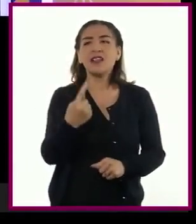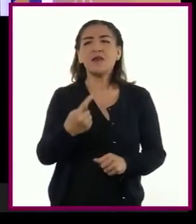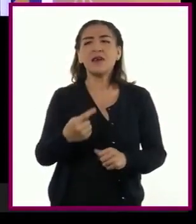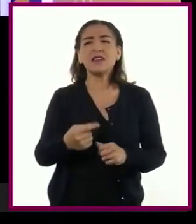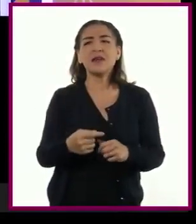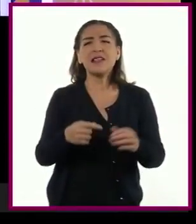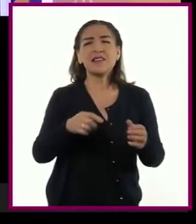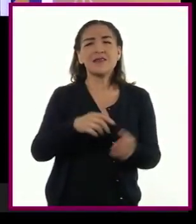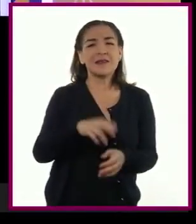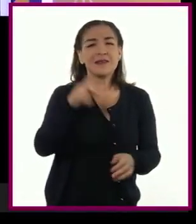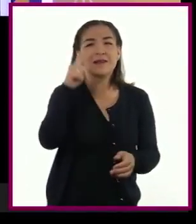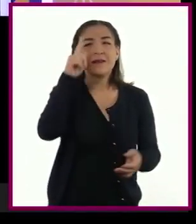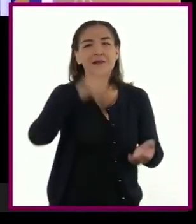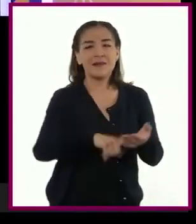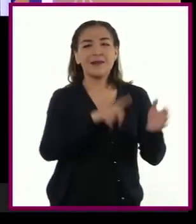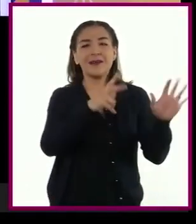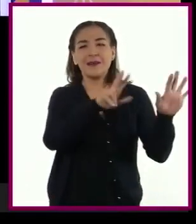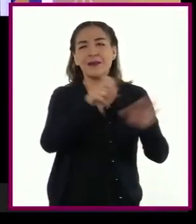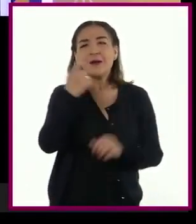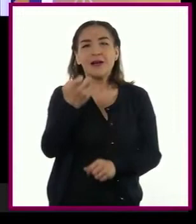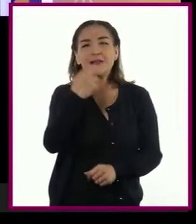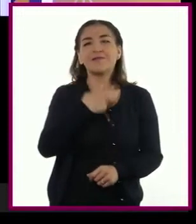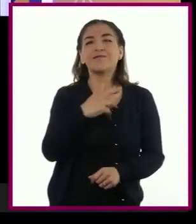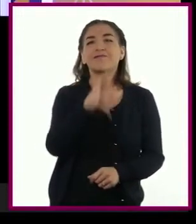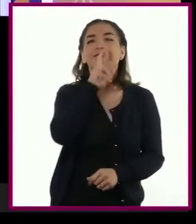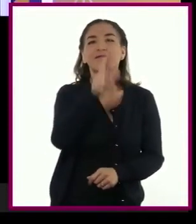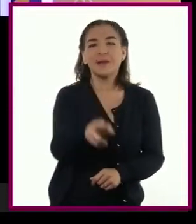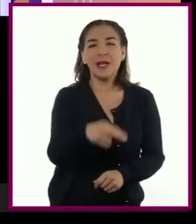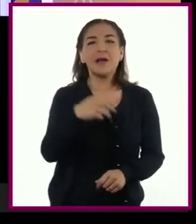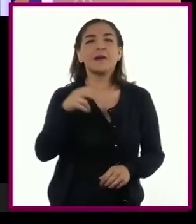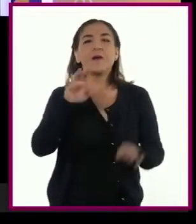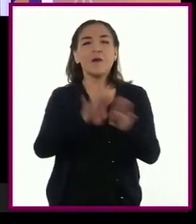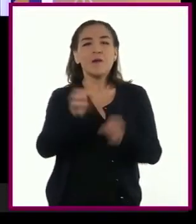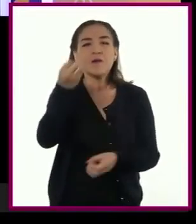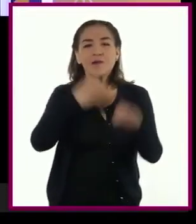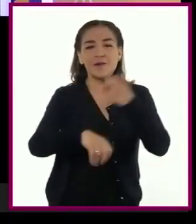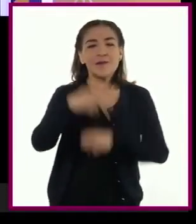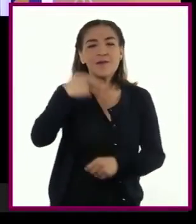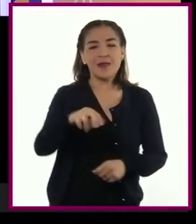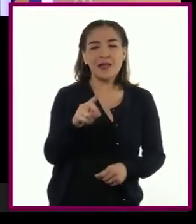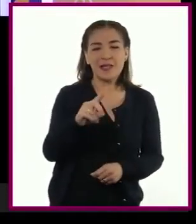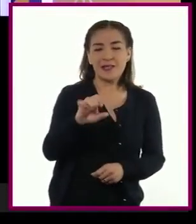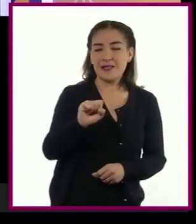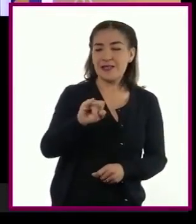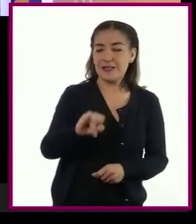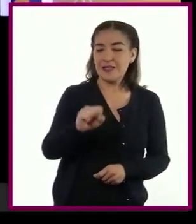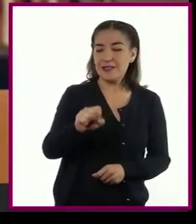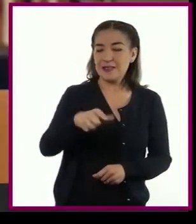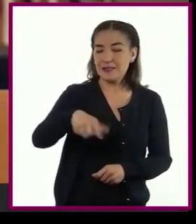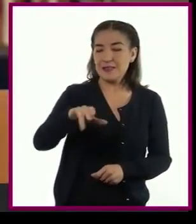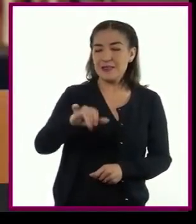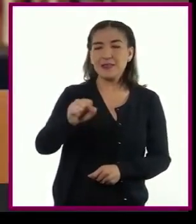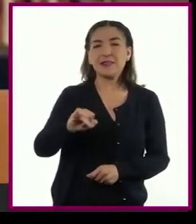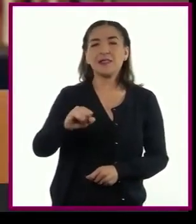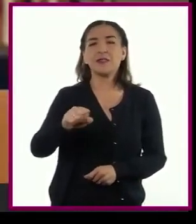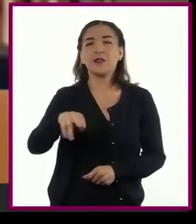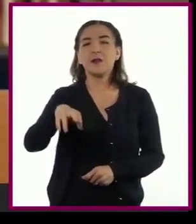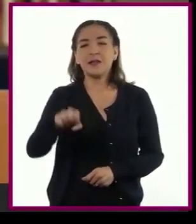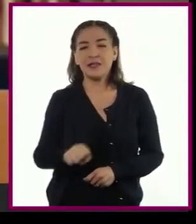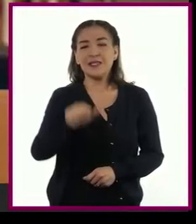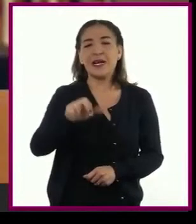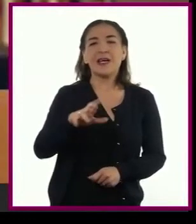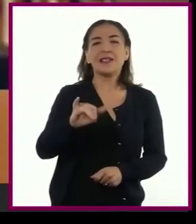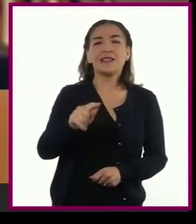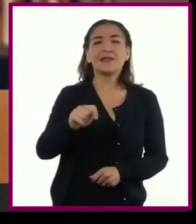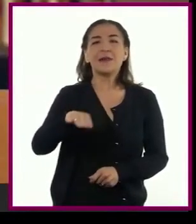cuando publiqué la formulación definitiva en mi obra llamada Disquisitiones Arithmeticae.